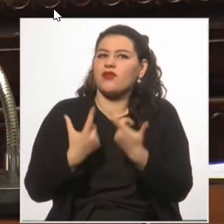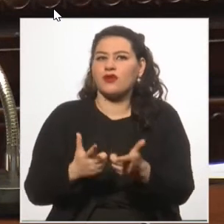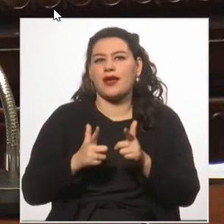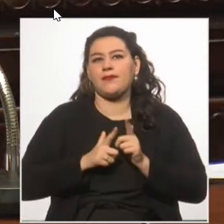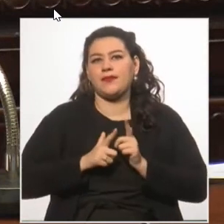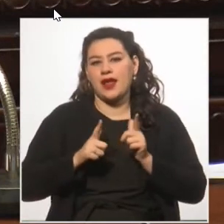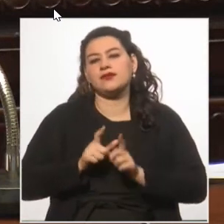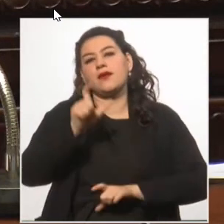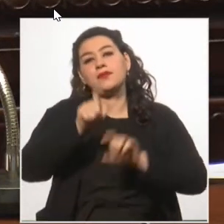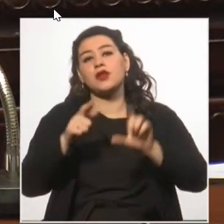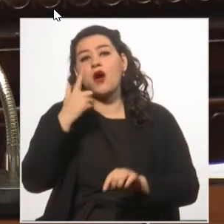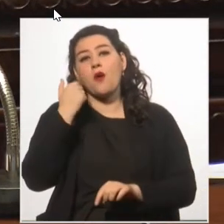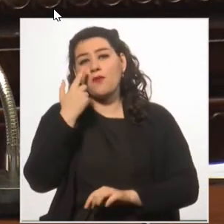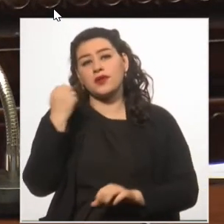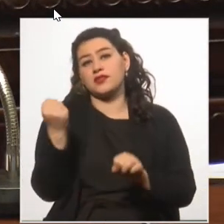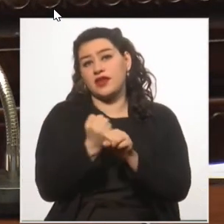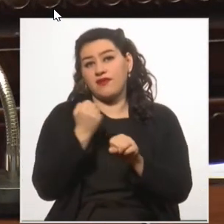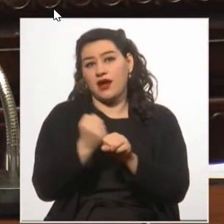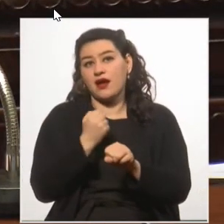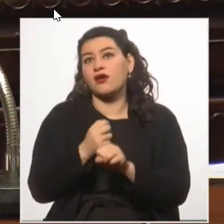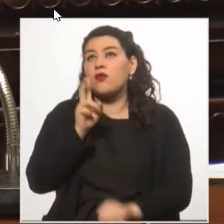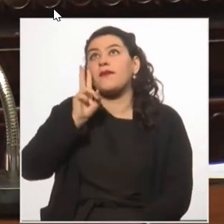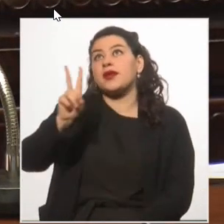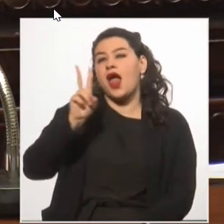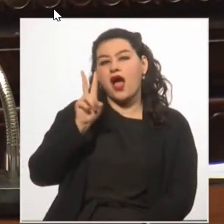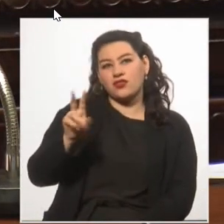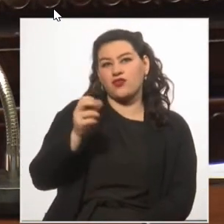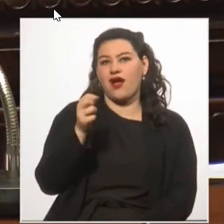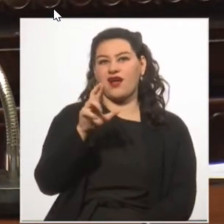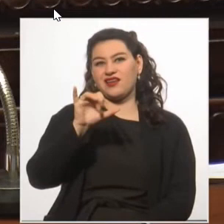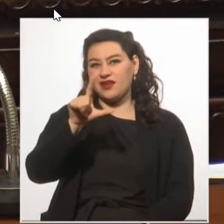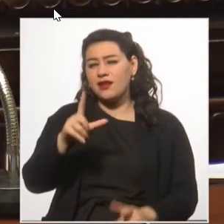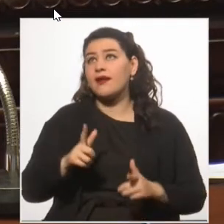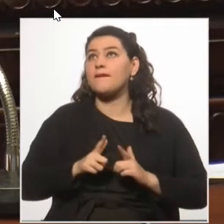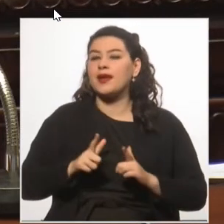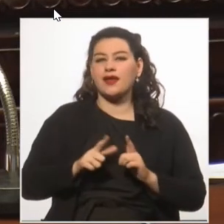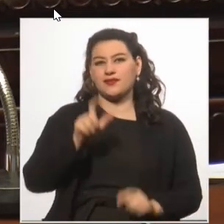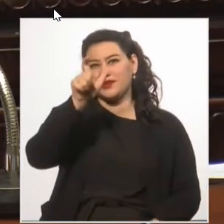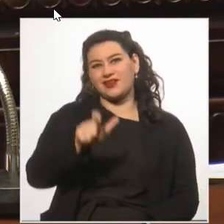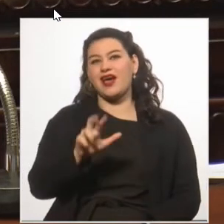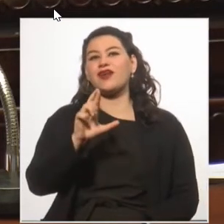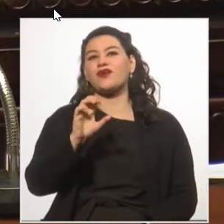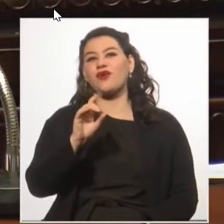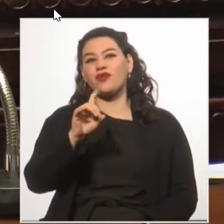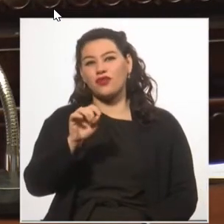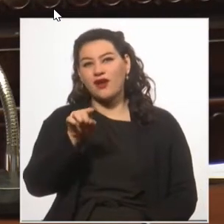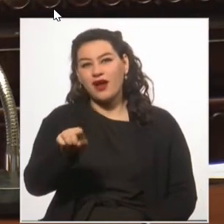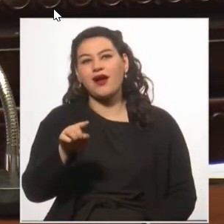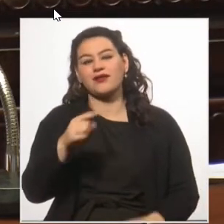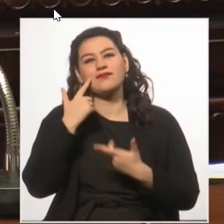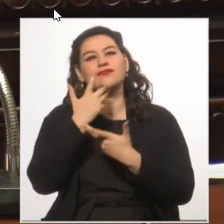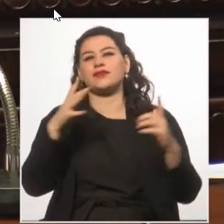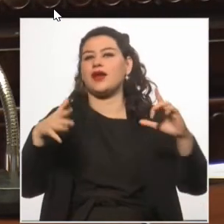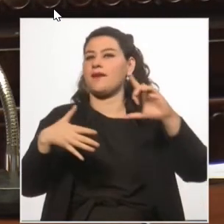a los hombres que trabajan bajo su inspiración. En la esperanza de Rodó aparece